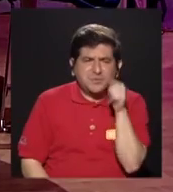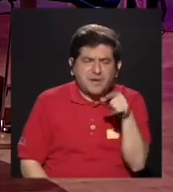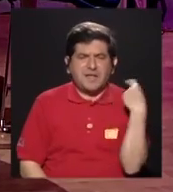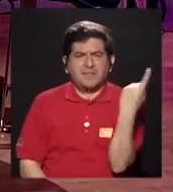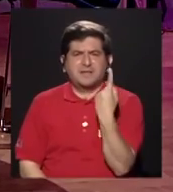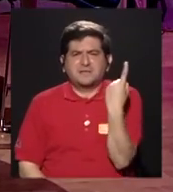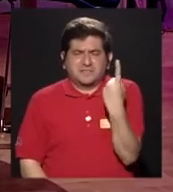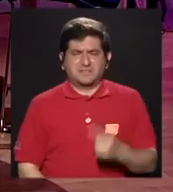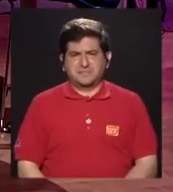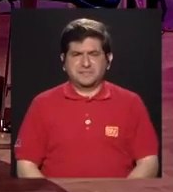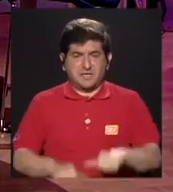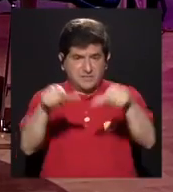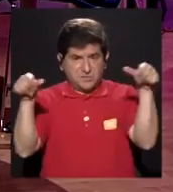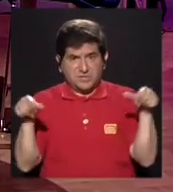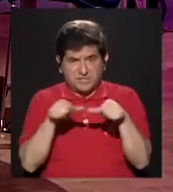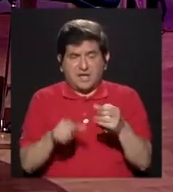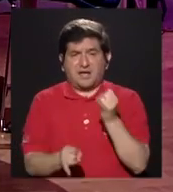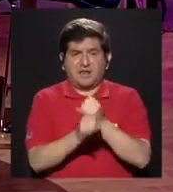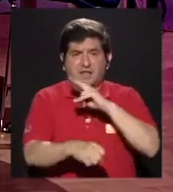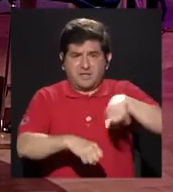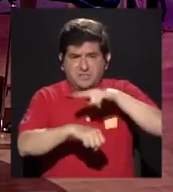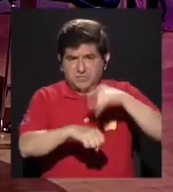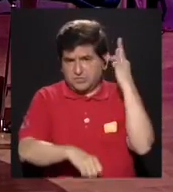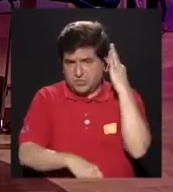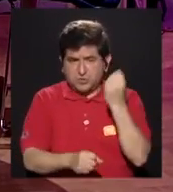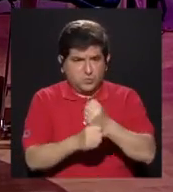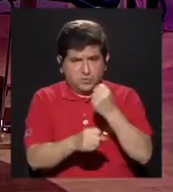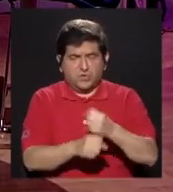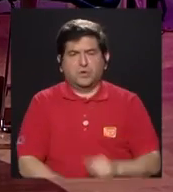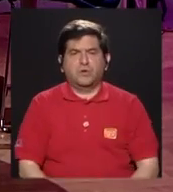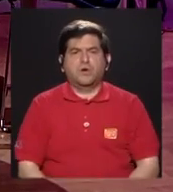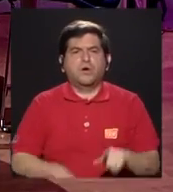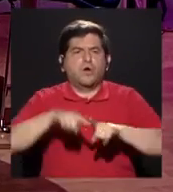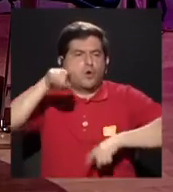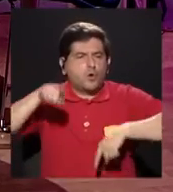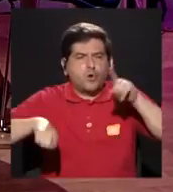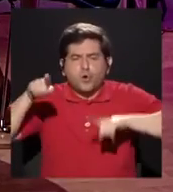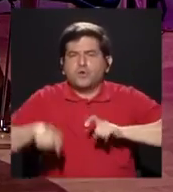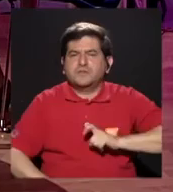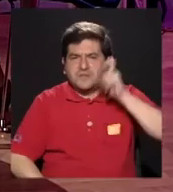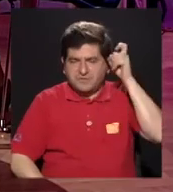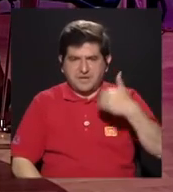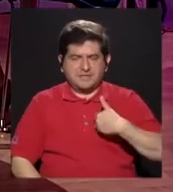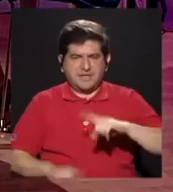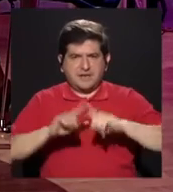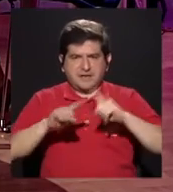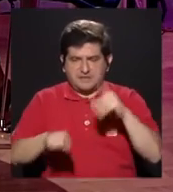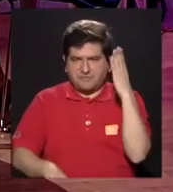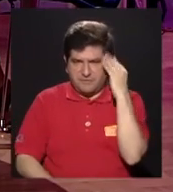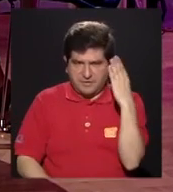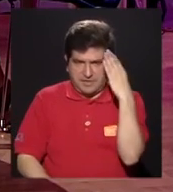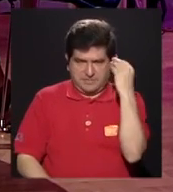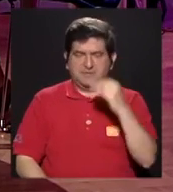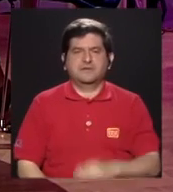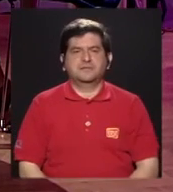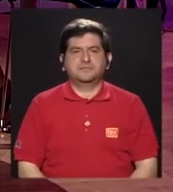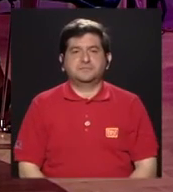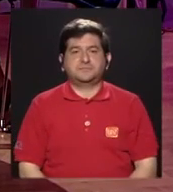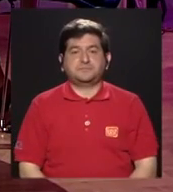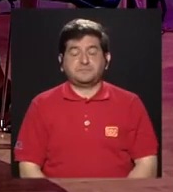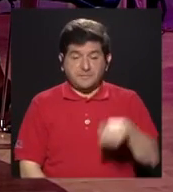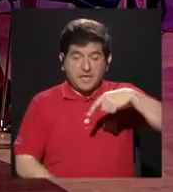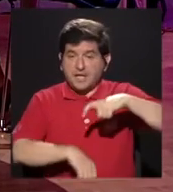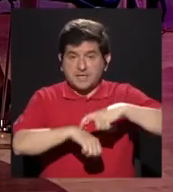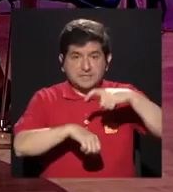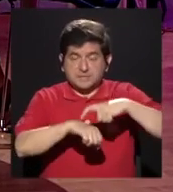en la única área que el dínamo trabaja no con diversidad sexual tenemos varias experiencias no puedo decir que ese momento